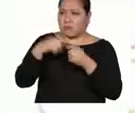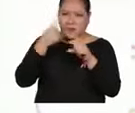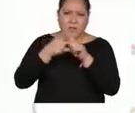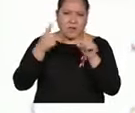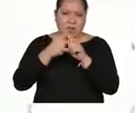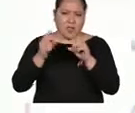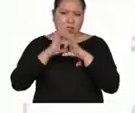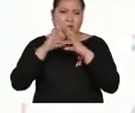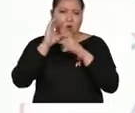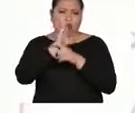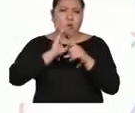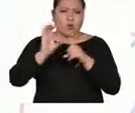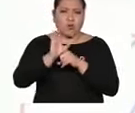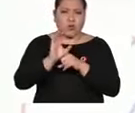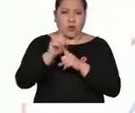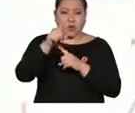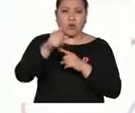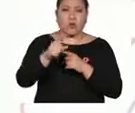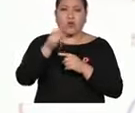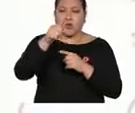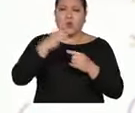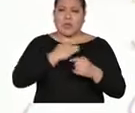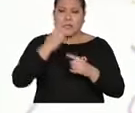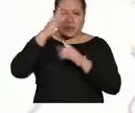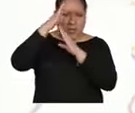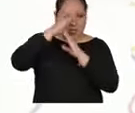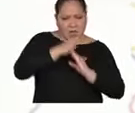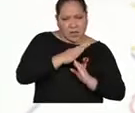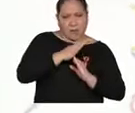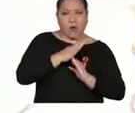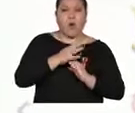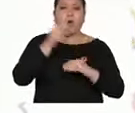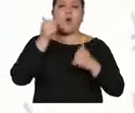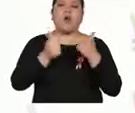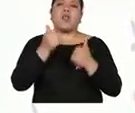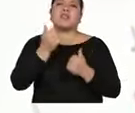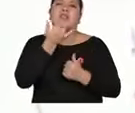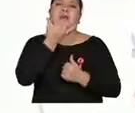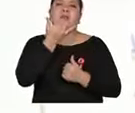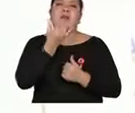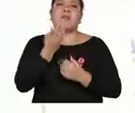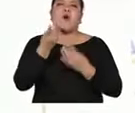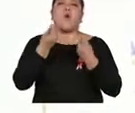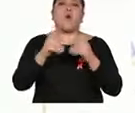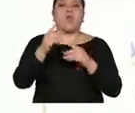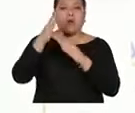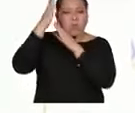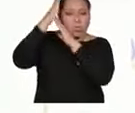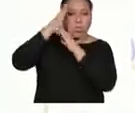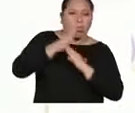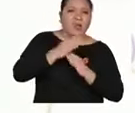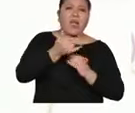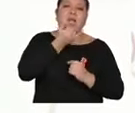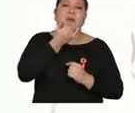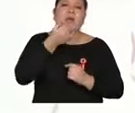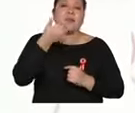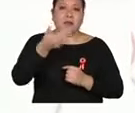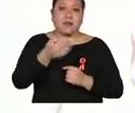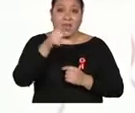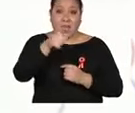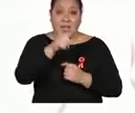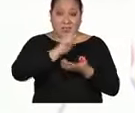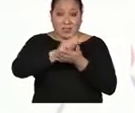son? ¿Alguna vez te sentiste discriminado? ¿Cuáles crees que son los efectos de la discriminación? Después, guárdalo